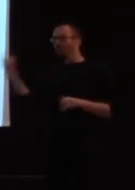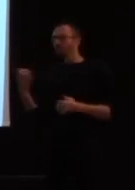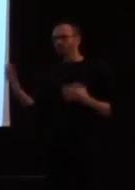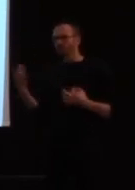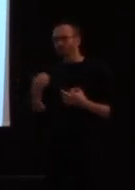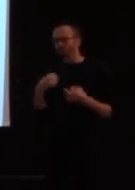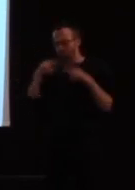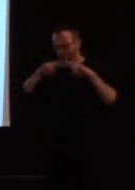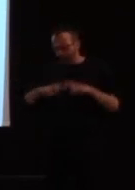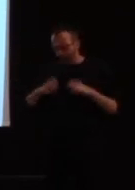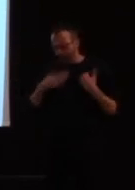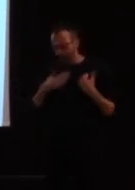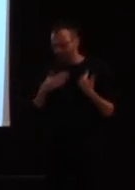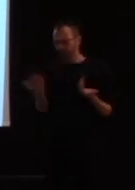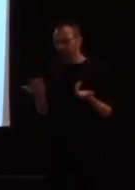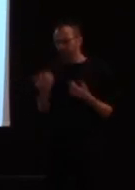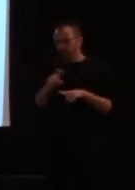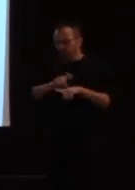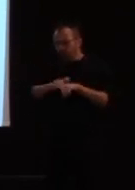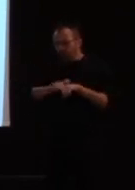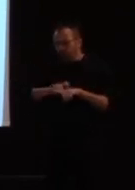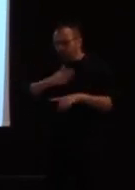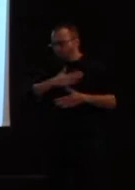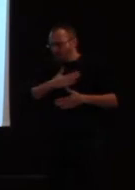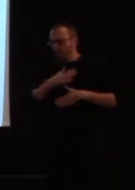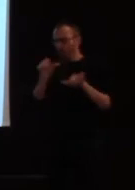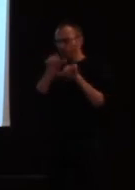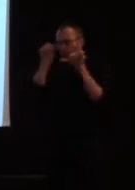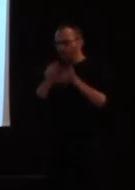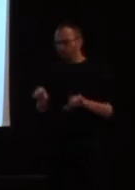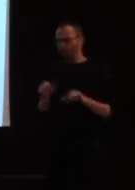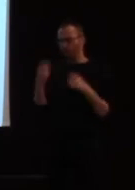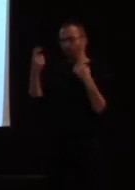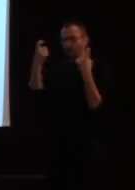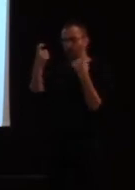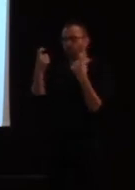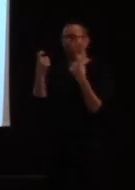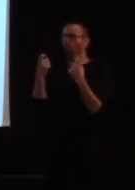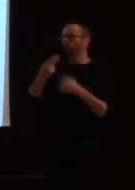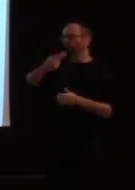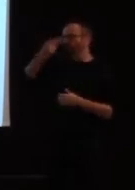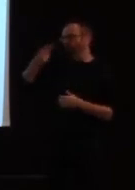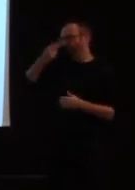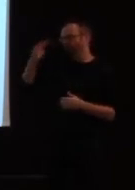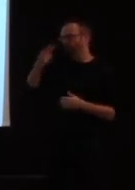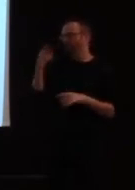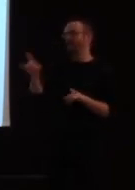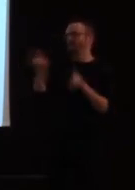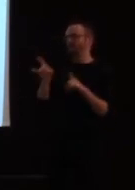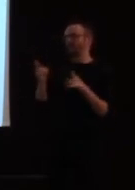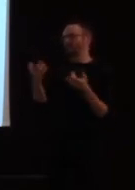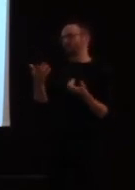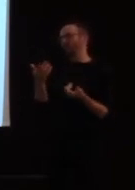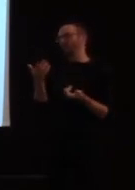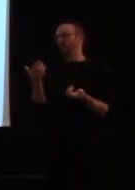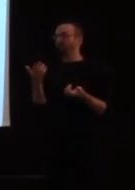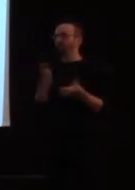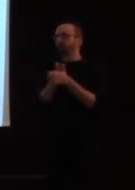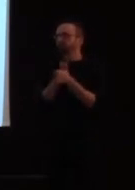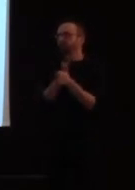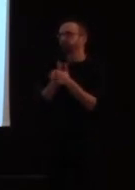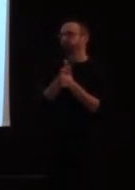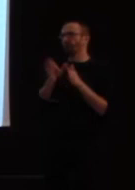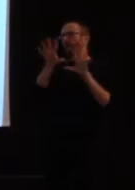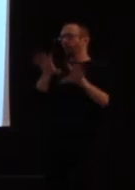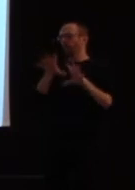de conseguir que los alumnos aprendan y que se interesen por el conocimiento. Su manera, no hay un estándar. Cada uno tiene que encontrar